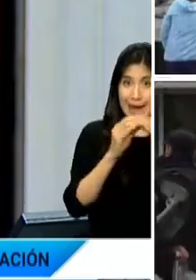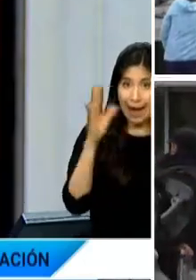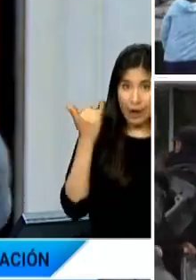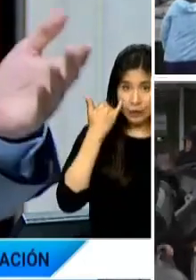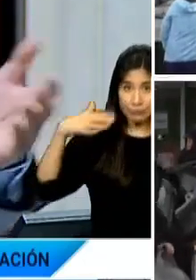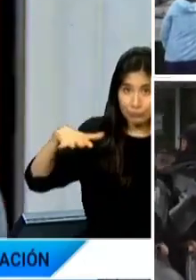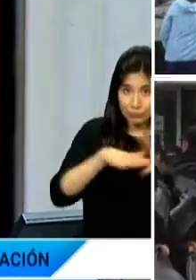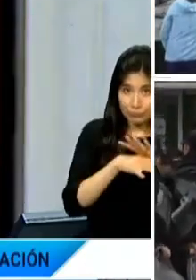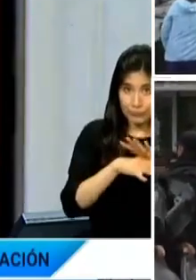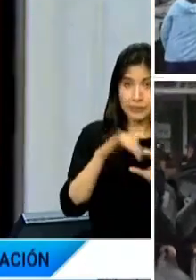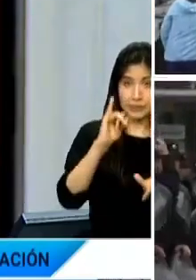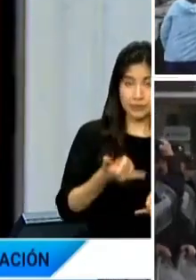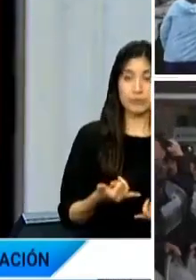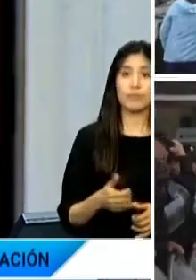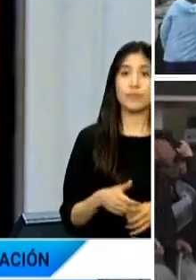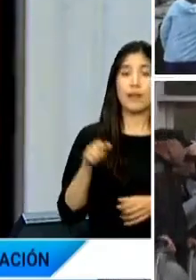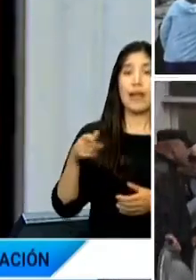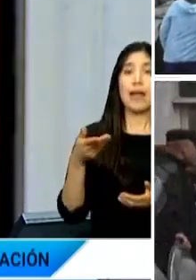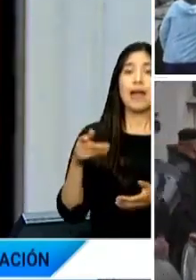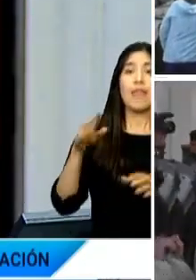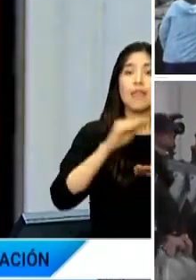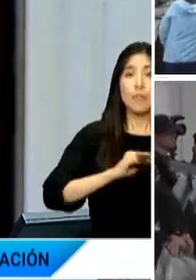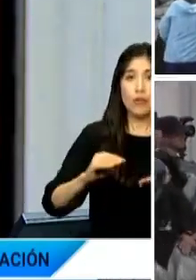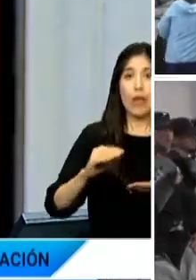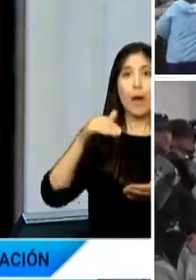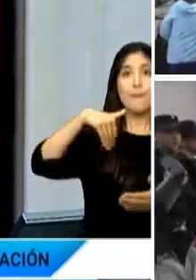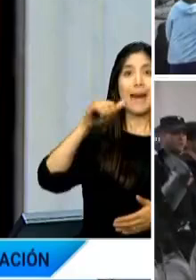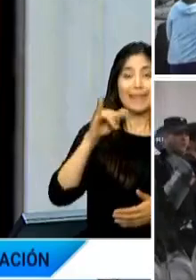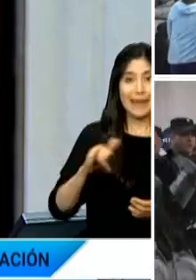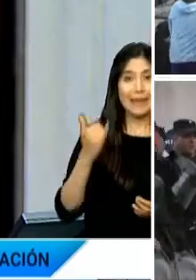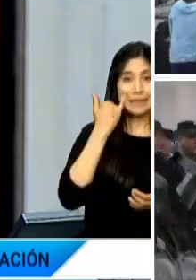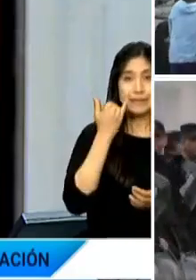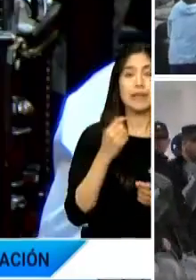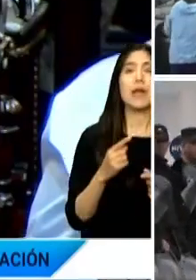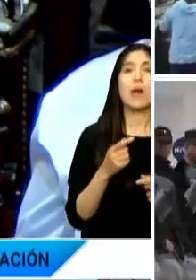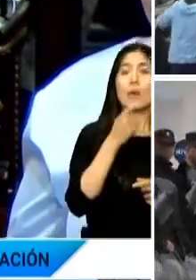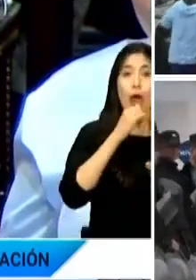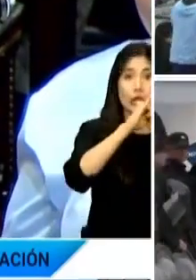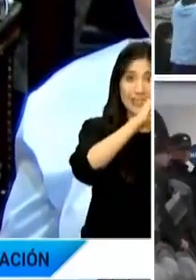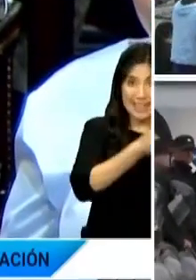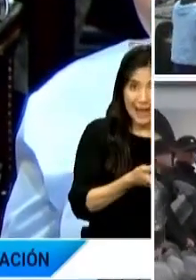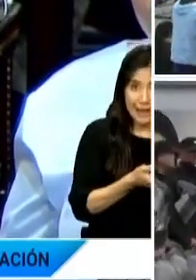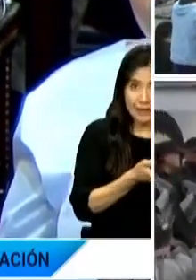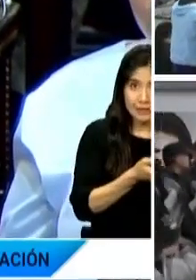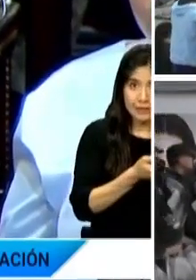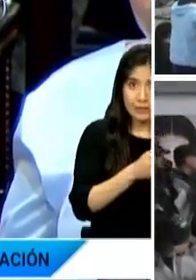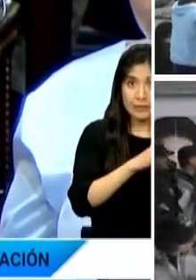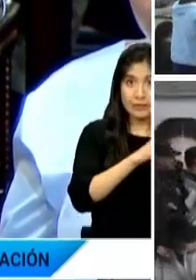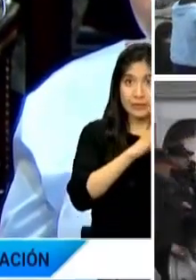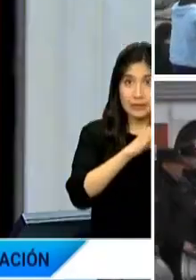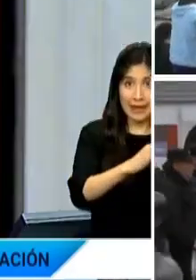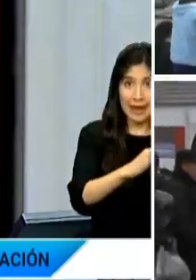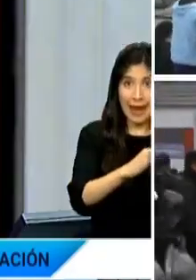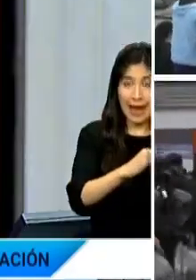muy tranquilo, eso se nota en Martín Menem, que es alguien que está aprendiendo a ejercer la función que hace mientras la ejerce, nuevo